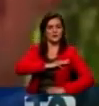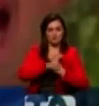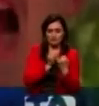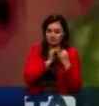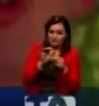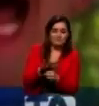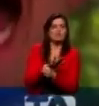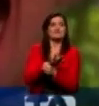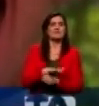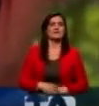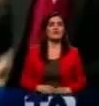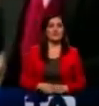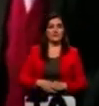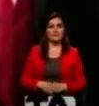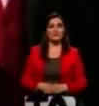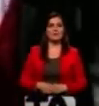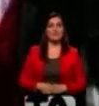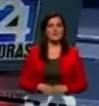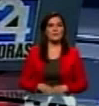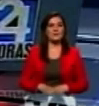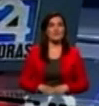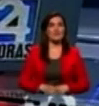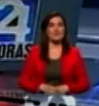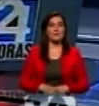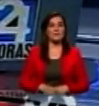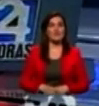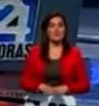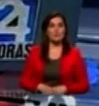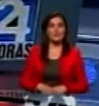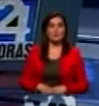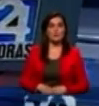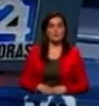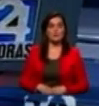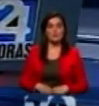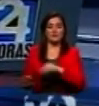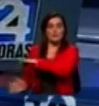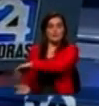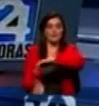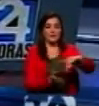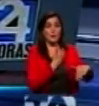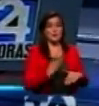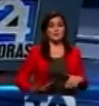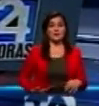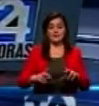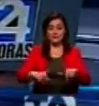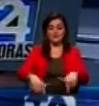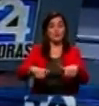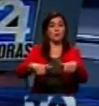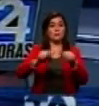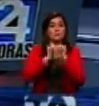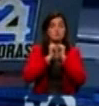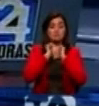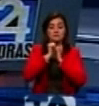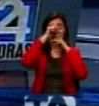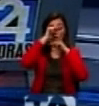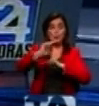la independencia total. Y el presidente Lenín Moreno solemnizó la conmemoración